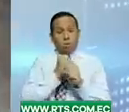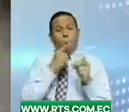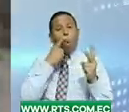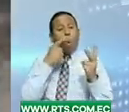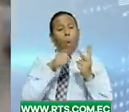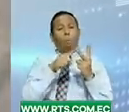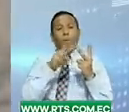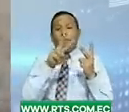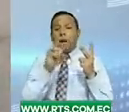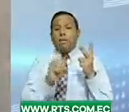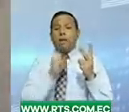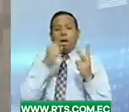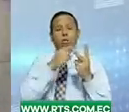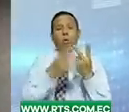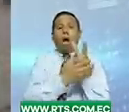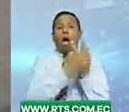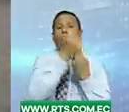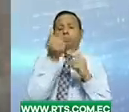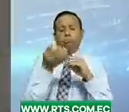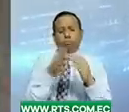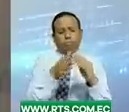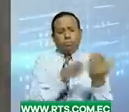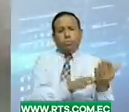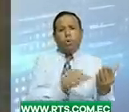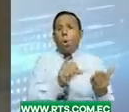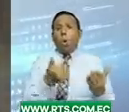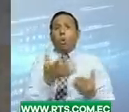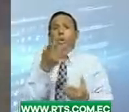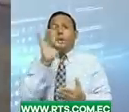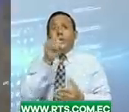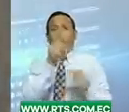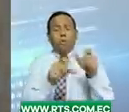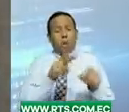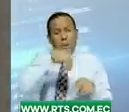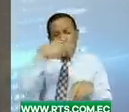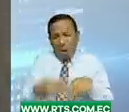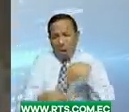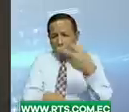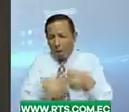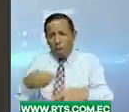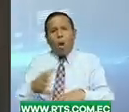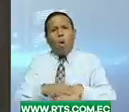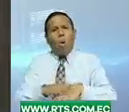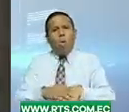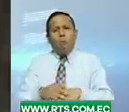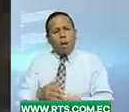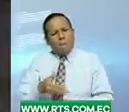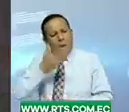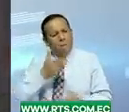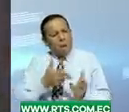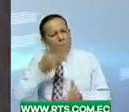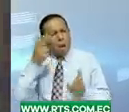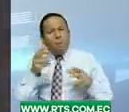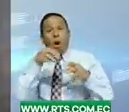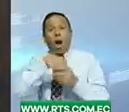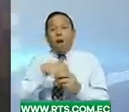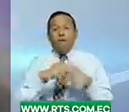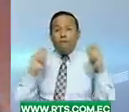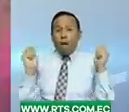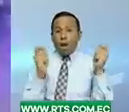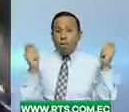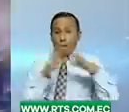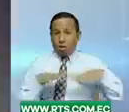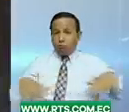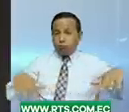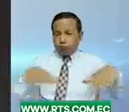heridas en el tiroteo masivo durante una fiesta popular en la ciudad de Baltimore. 9 personas fueron trasladadas desde el